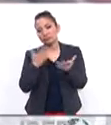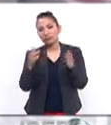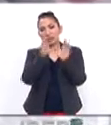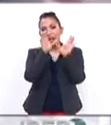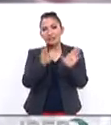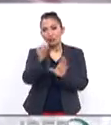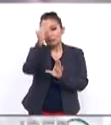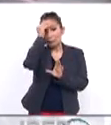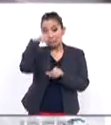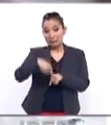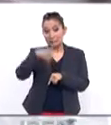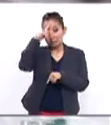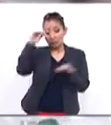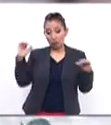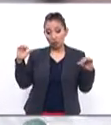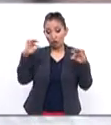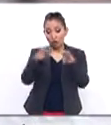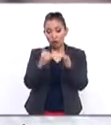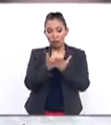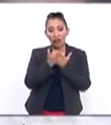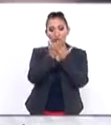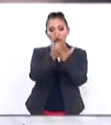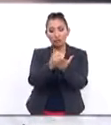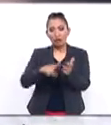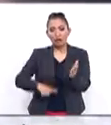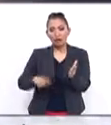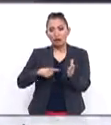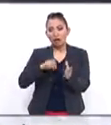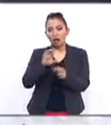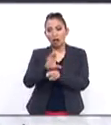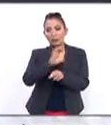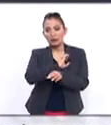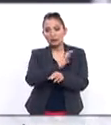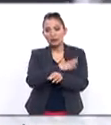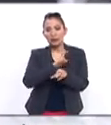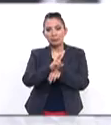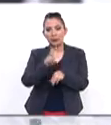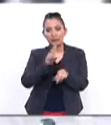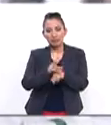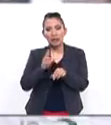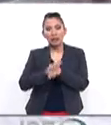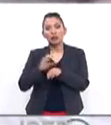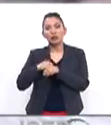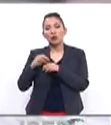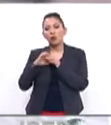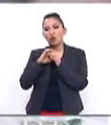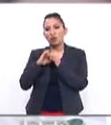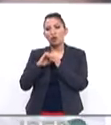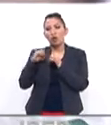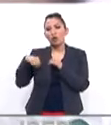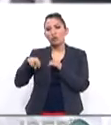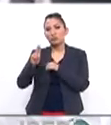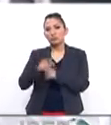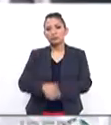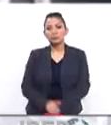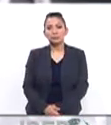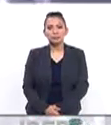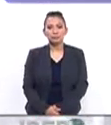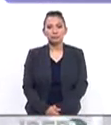castillo de Chapultepec en México, con la colaboración de los gobiernos de Colombia, España, Venezuela y la Organización de las Naciones